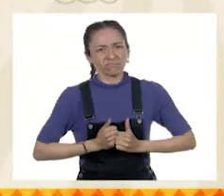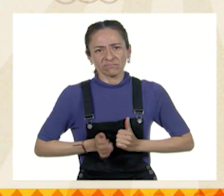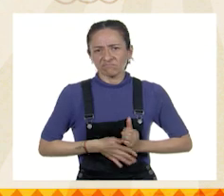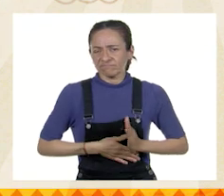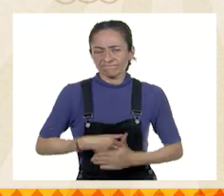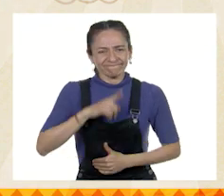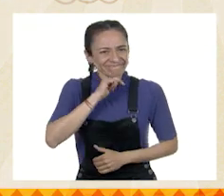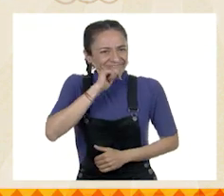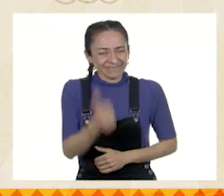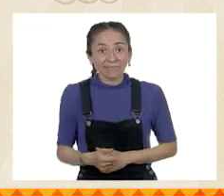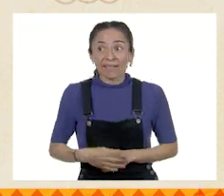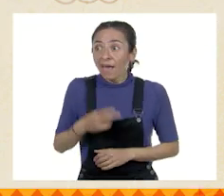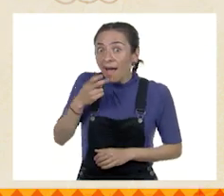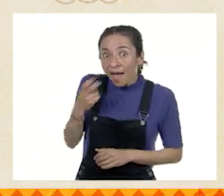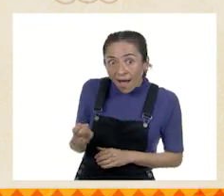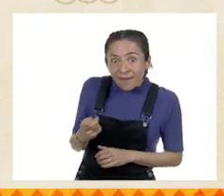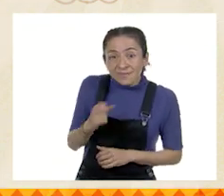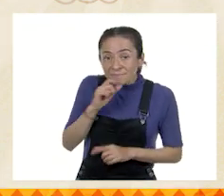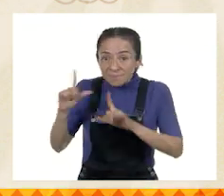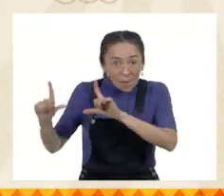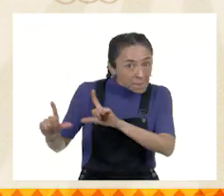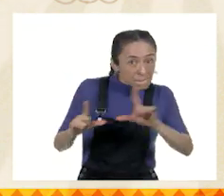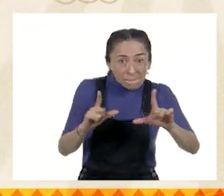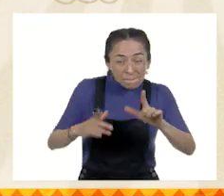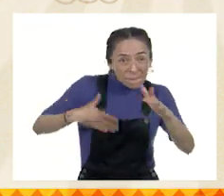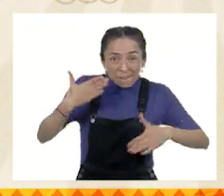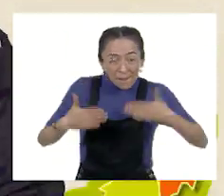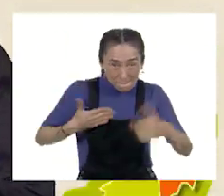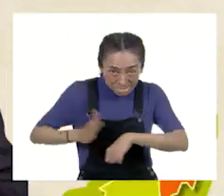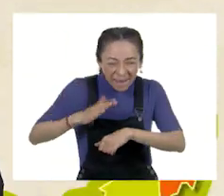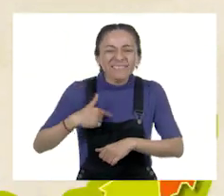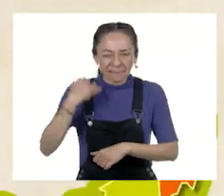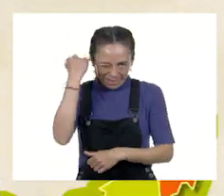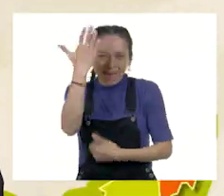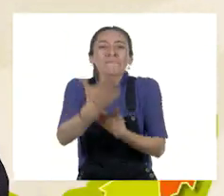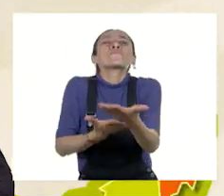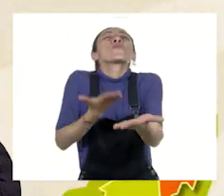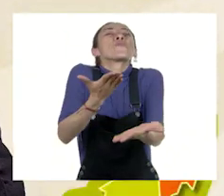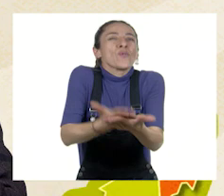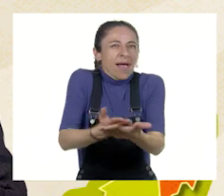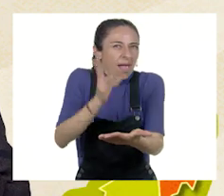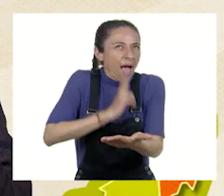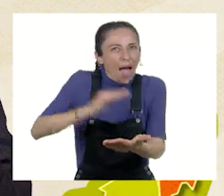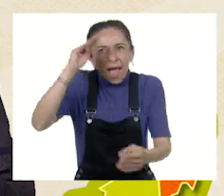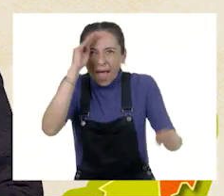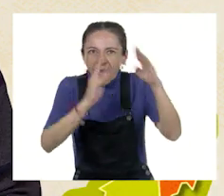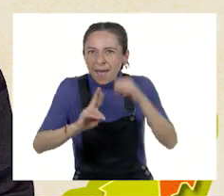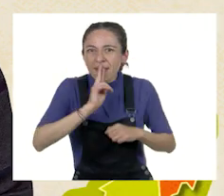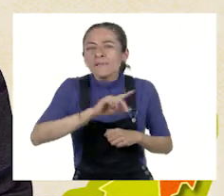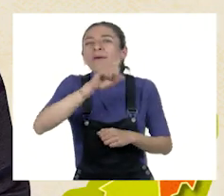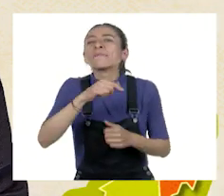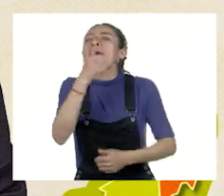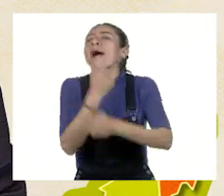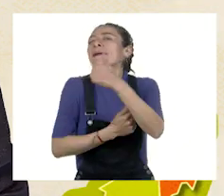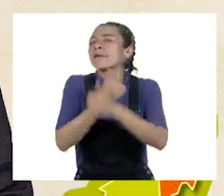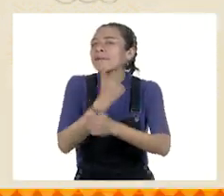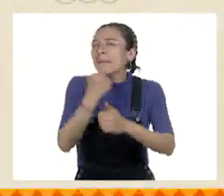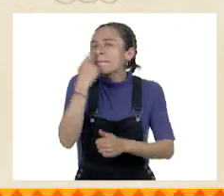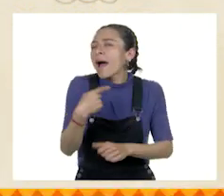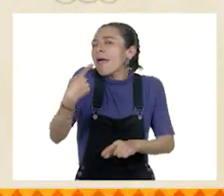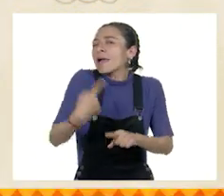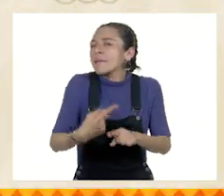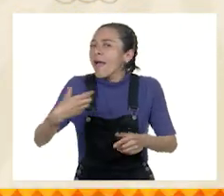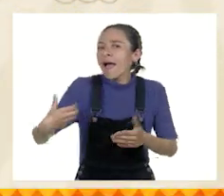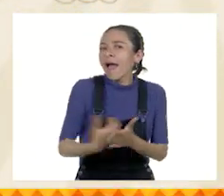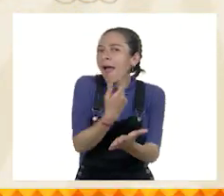Para hacer este programa más divertido, les propongo una trivia y una actividad para hacer el premio del ganador.